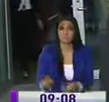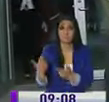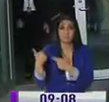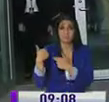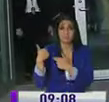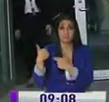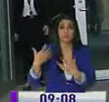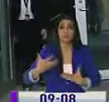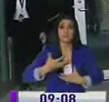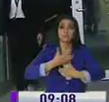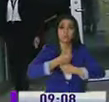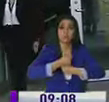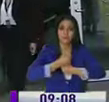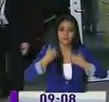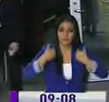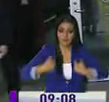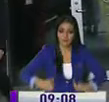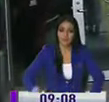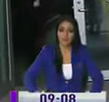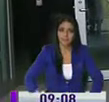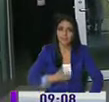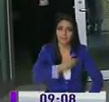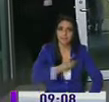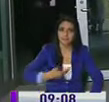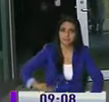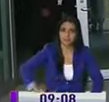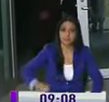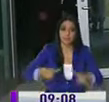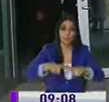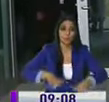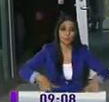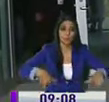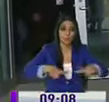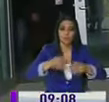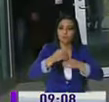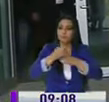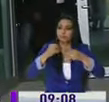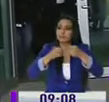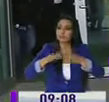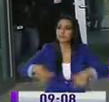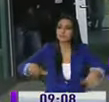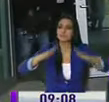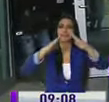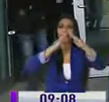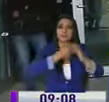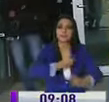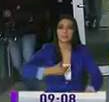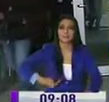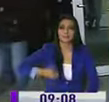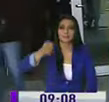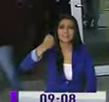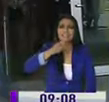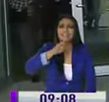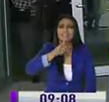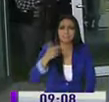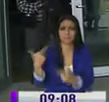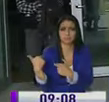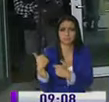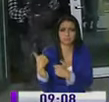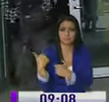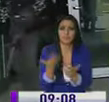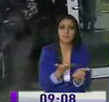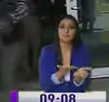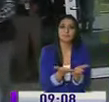física y de las instalaciones de la presidencia de la república y del presidente de la república es del